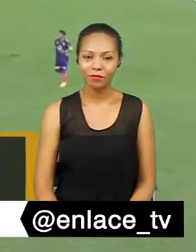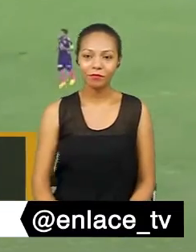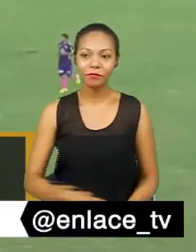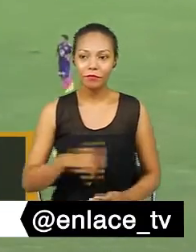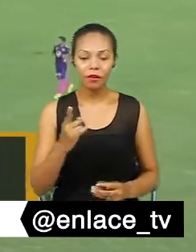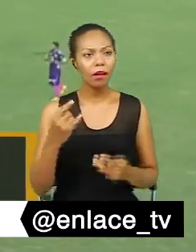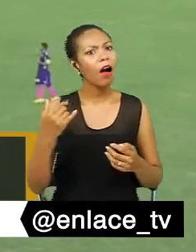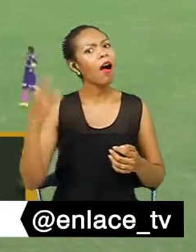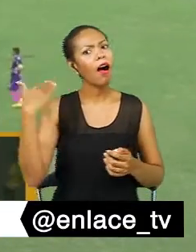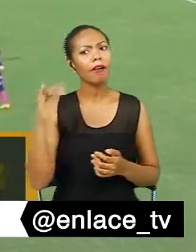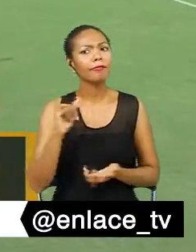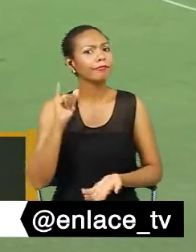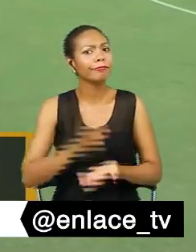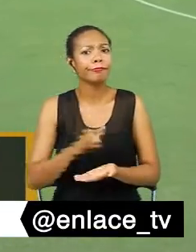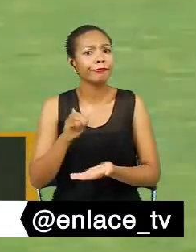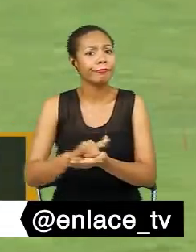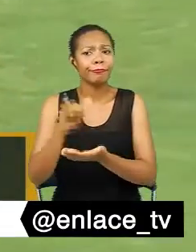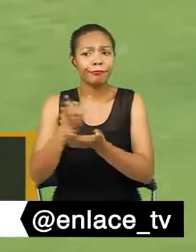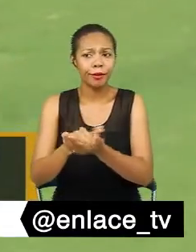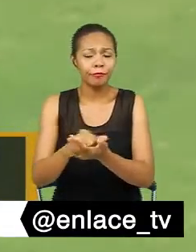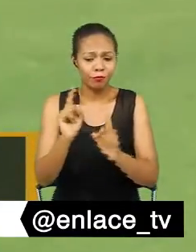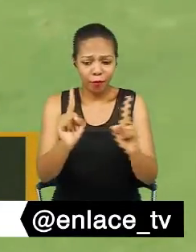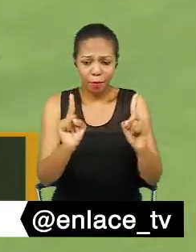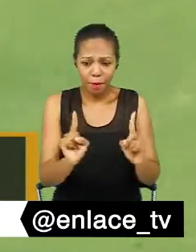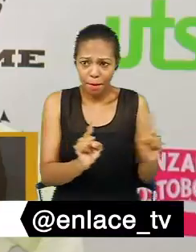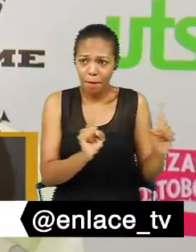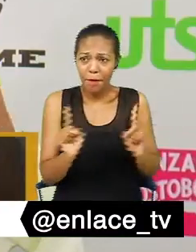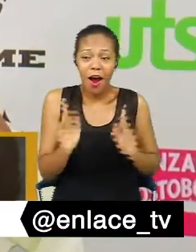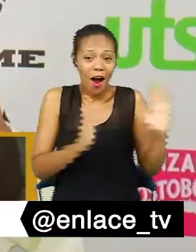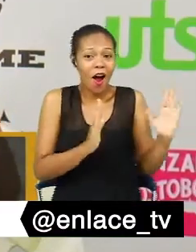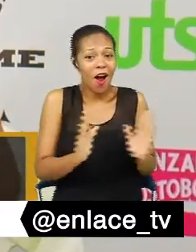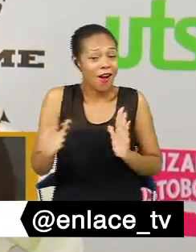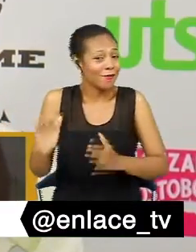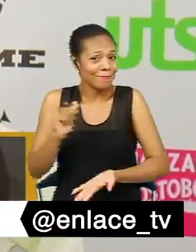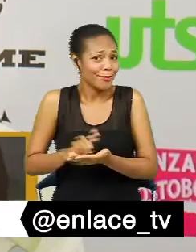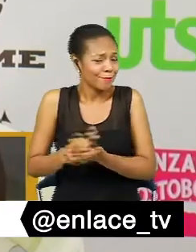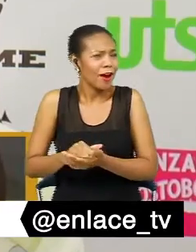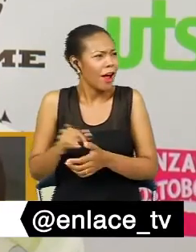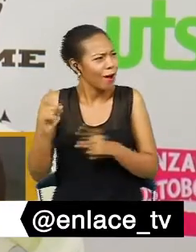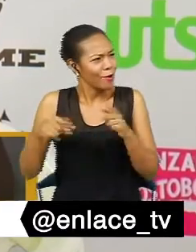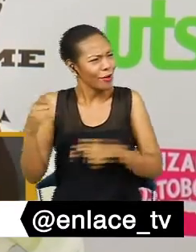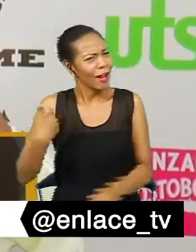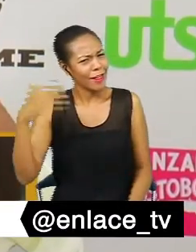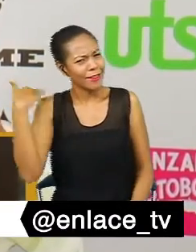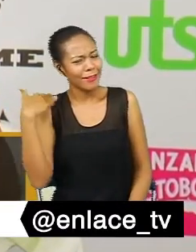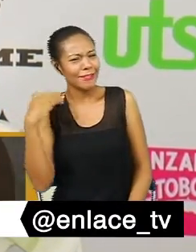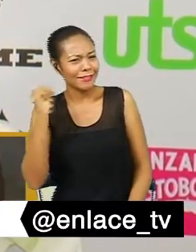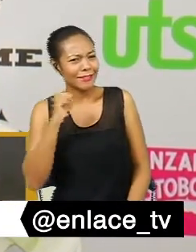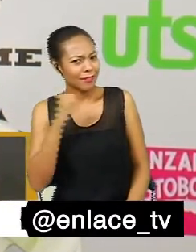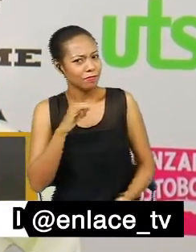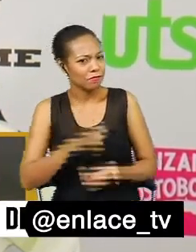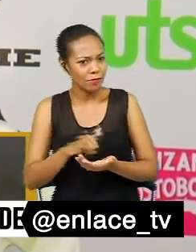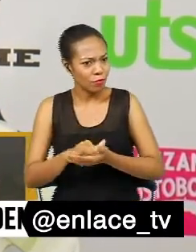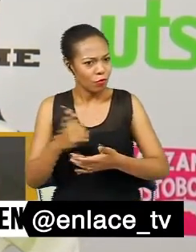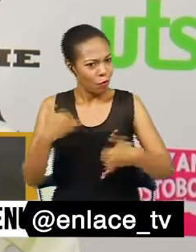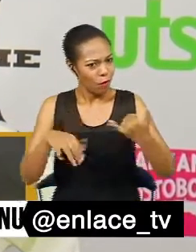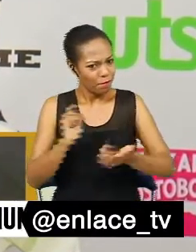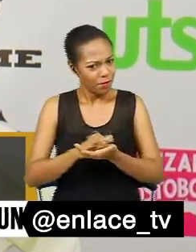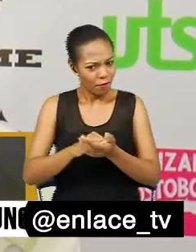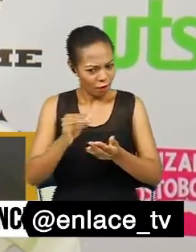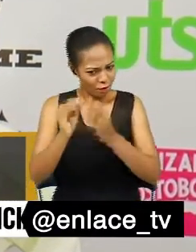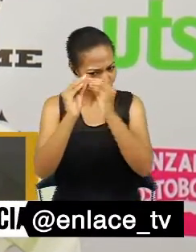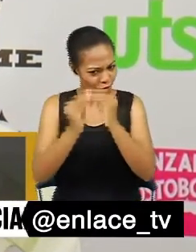había utilizado en compromisos anteriores. Ha habido en algunas otras oportunidades donde hemos hecho este mismo juego y hemos